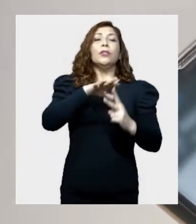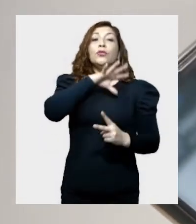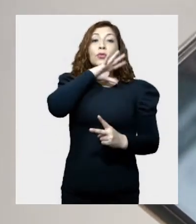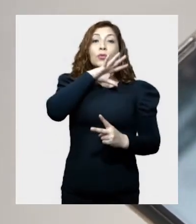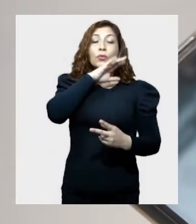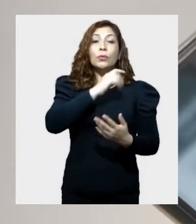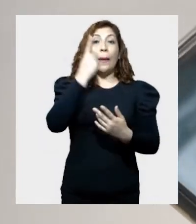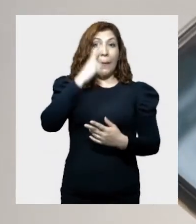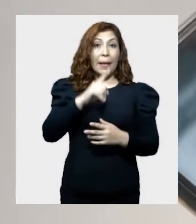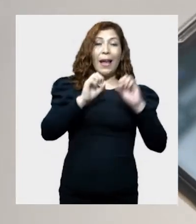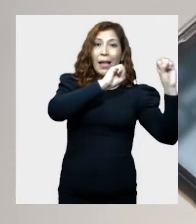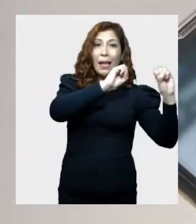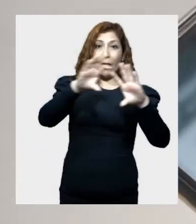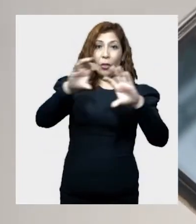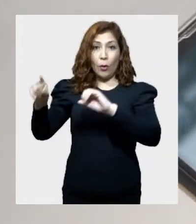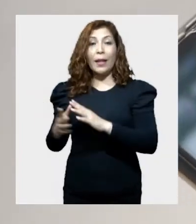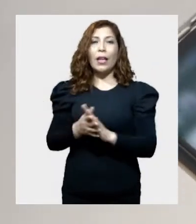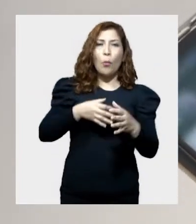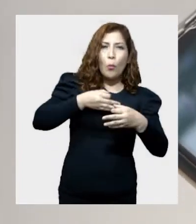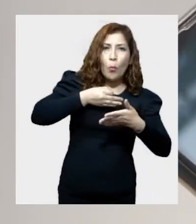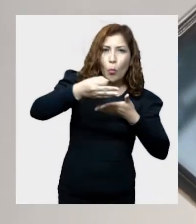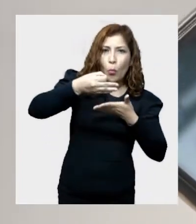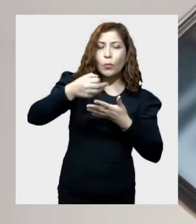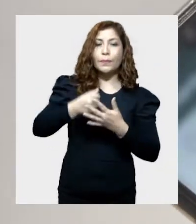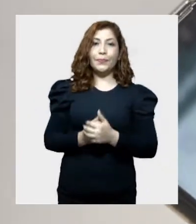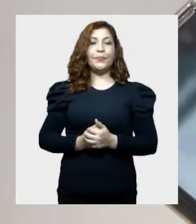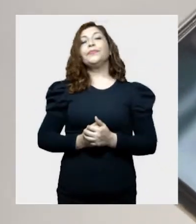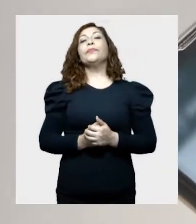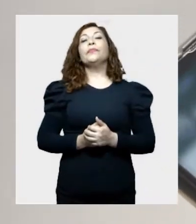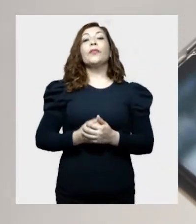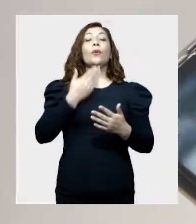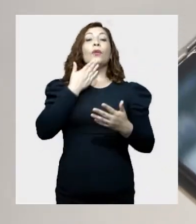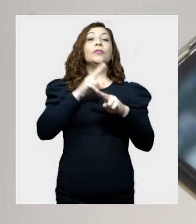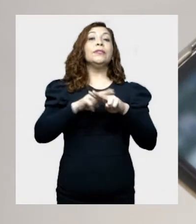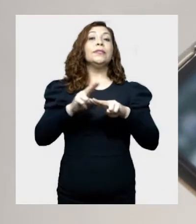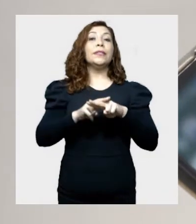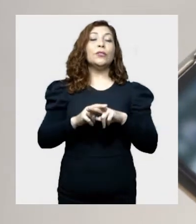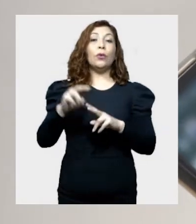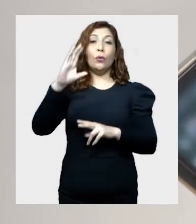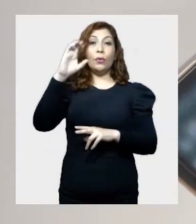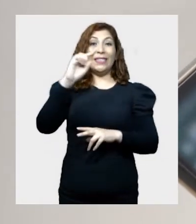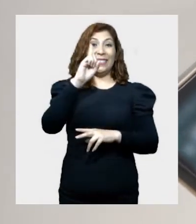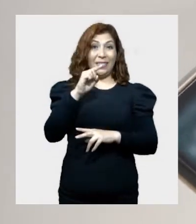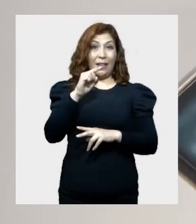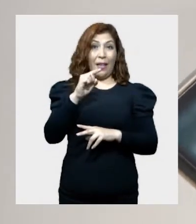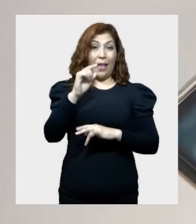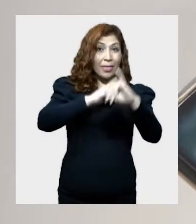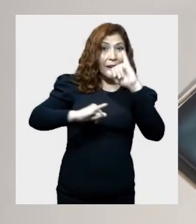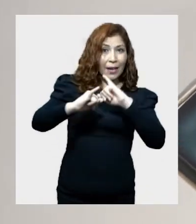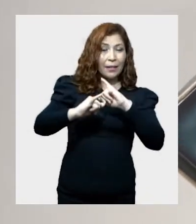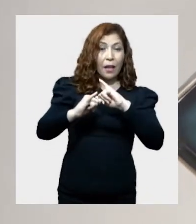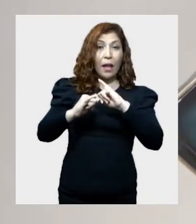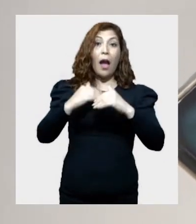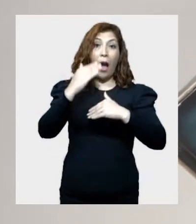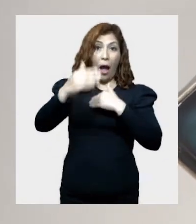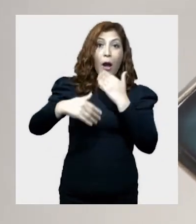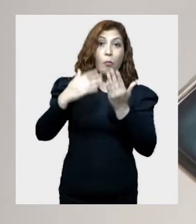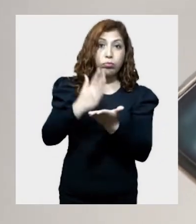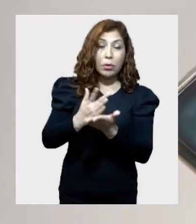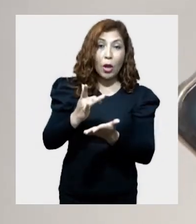utilizada para educación y consejería. Desde la creación de UNACES virtual hasta la fecha se han